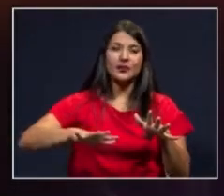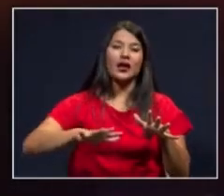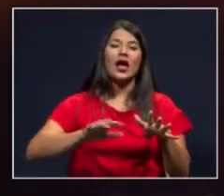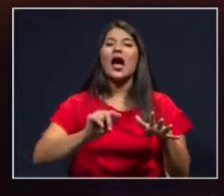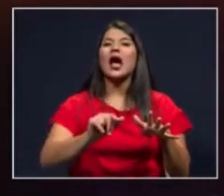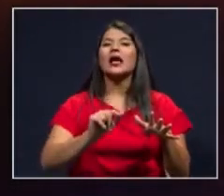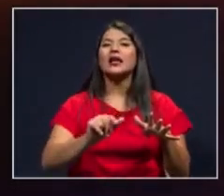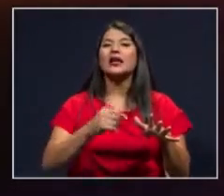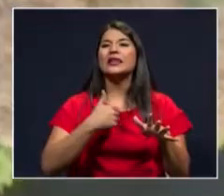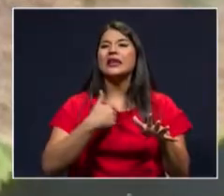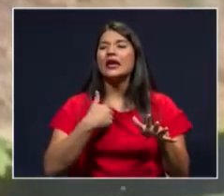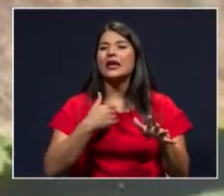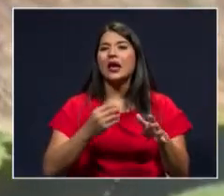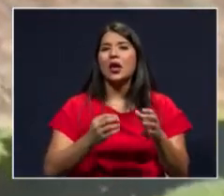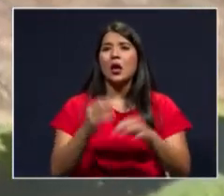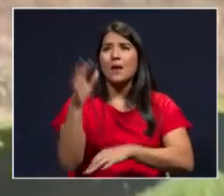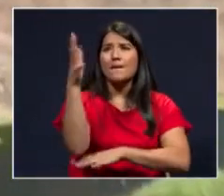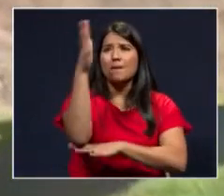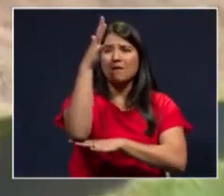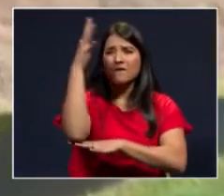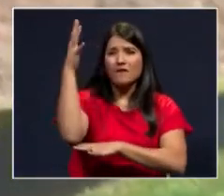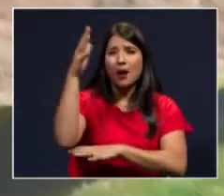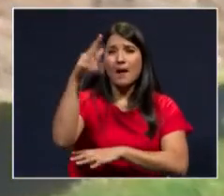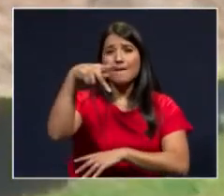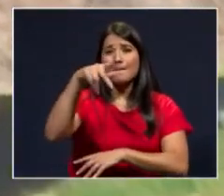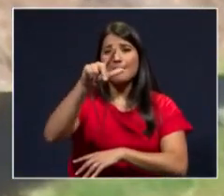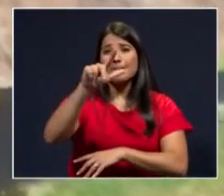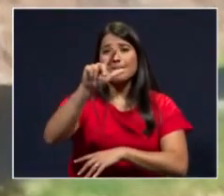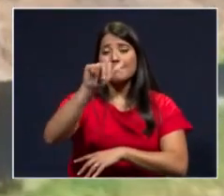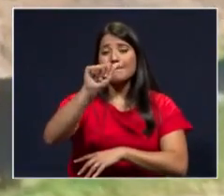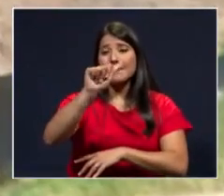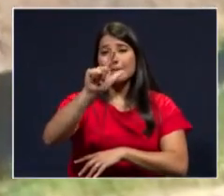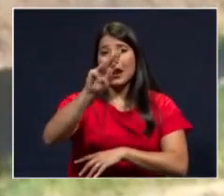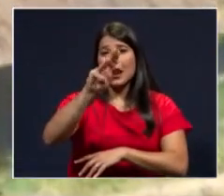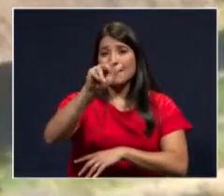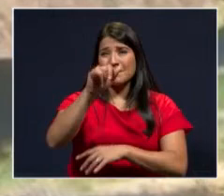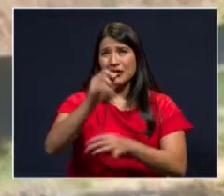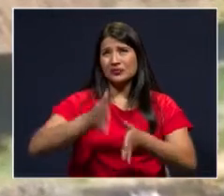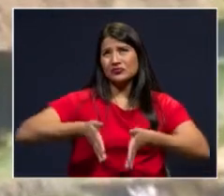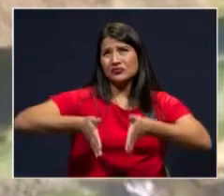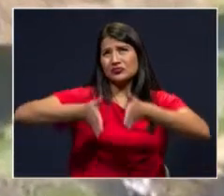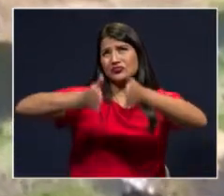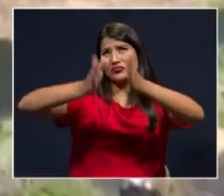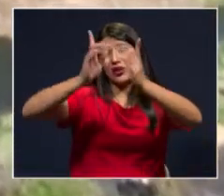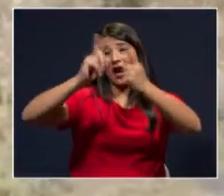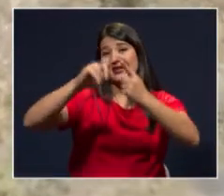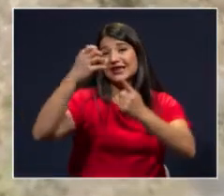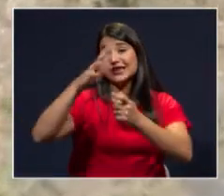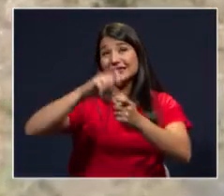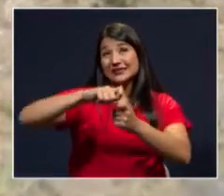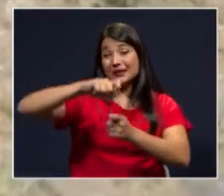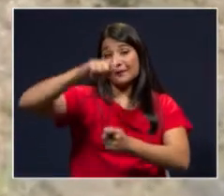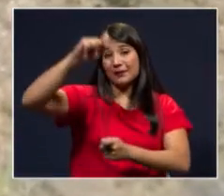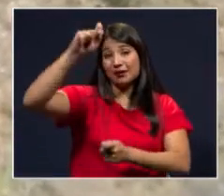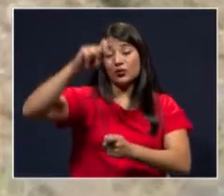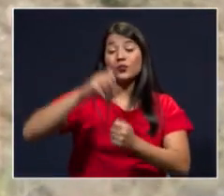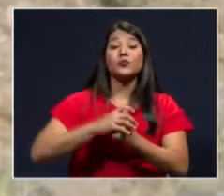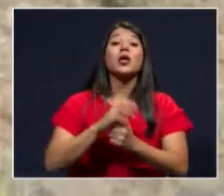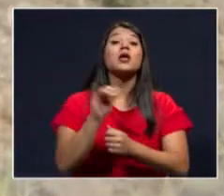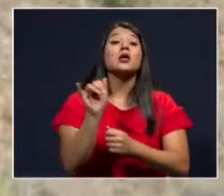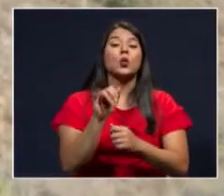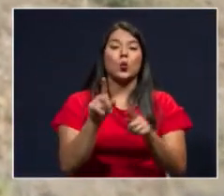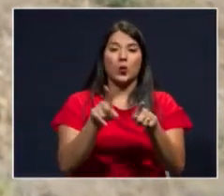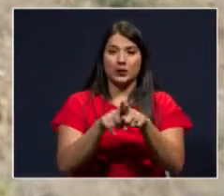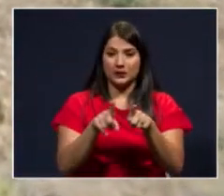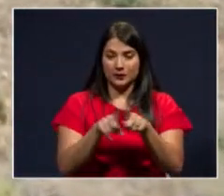por palmas nativas, las cuales pueden alcanzar una altura de hasta 15 metros. Paralelo a esto también